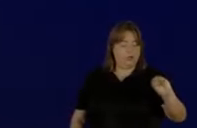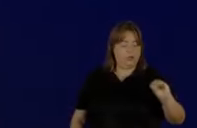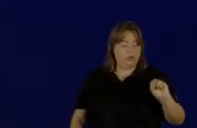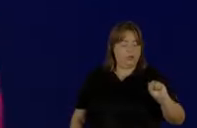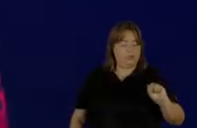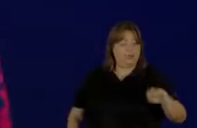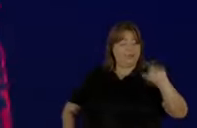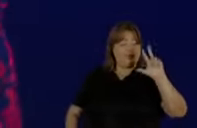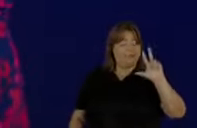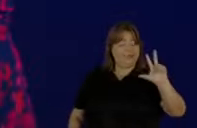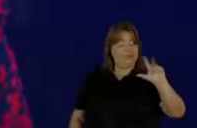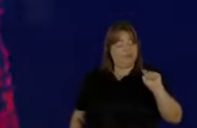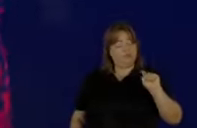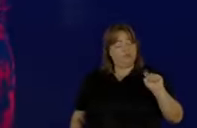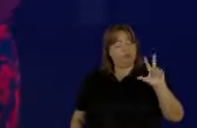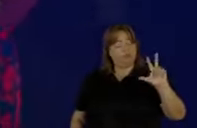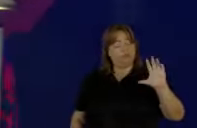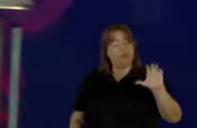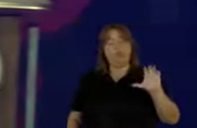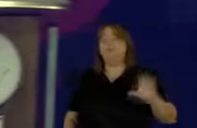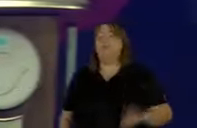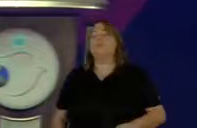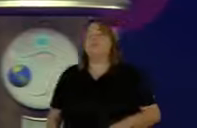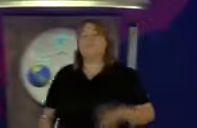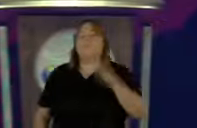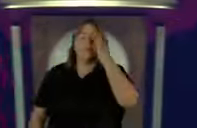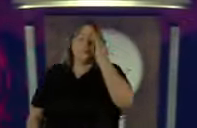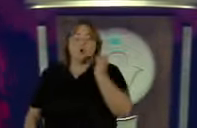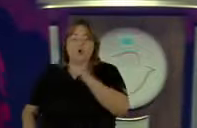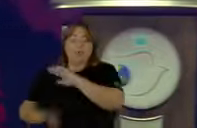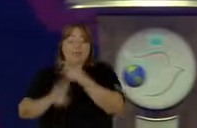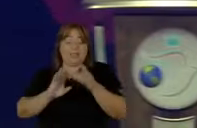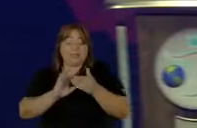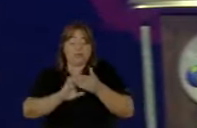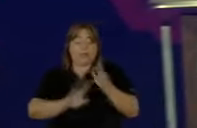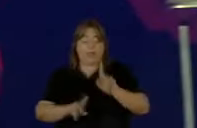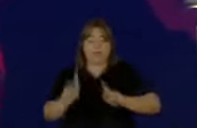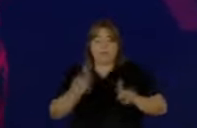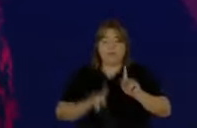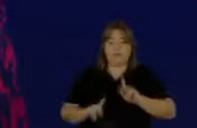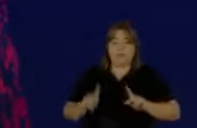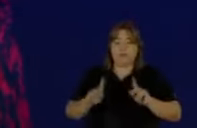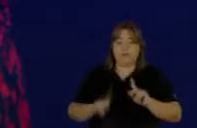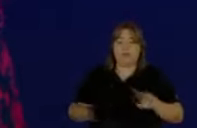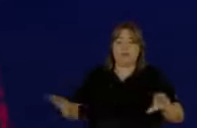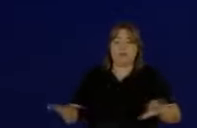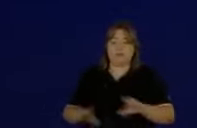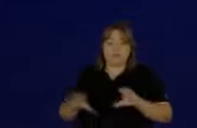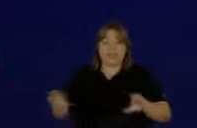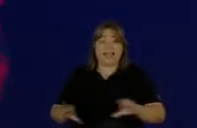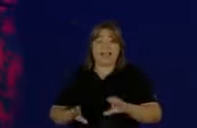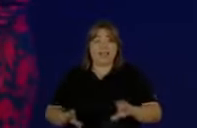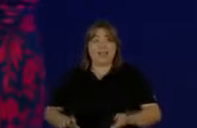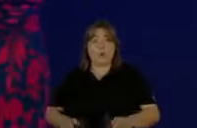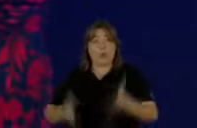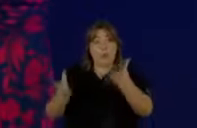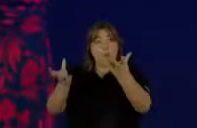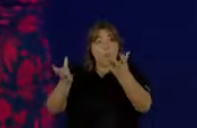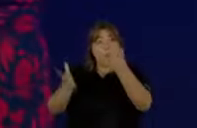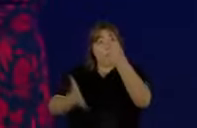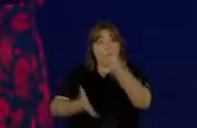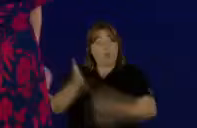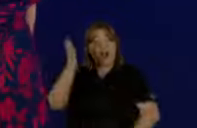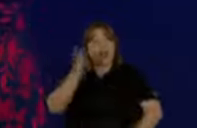verso 35. Porque todo aquel que hace la voluntad